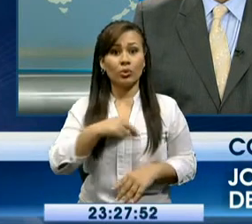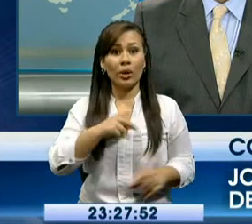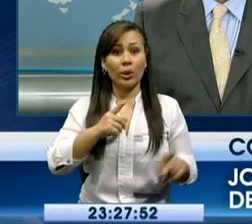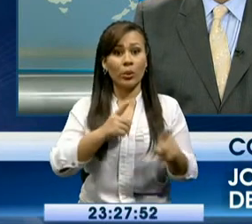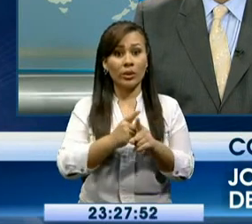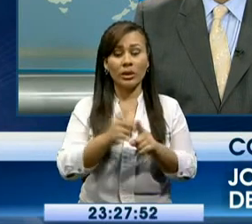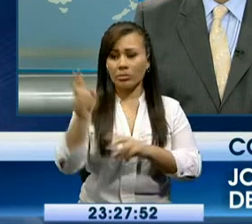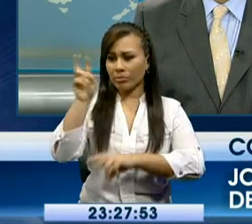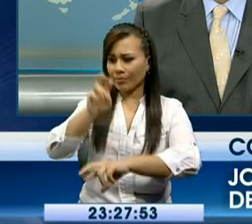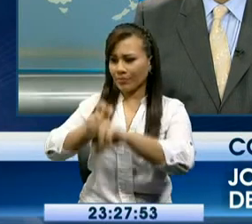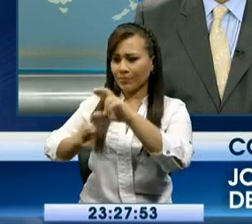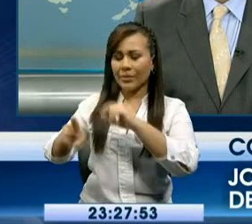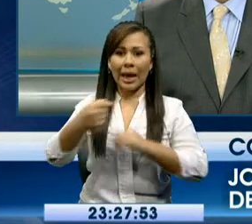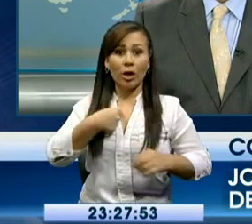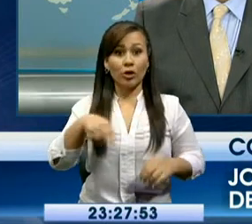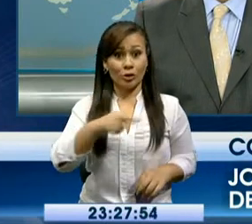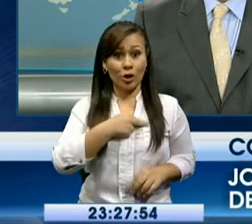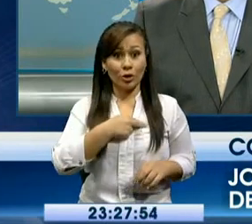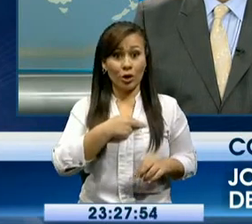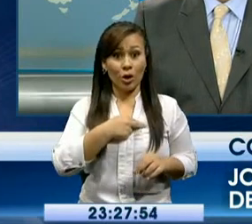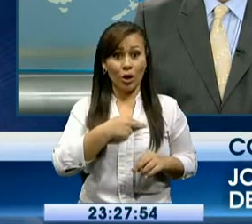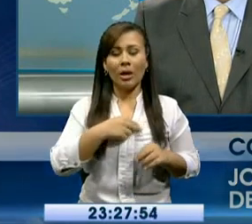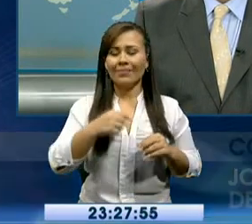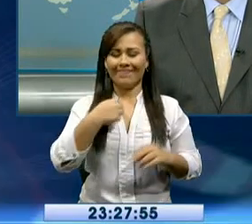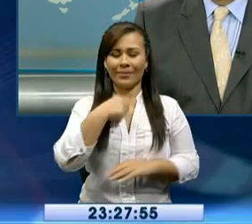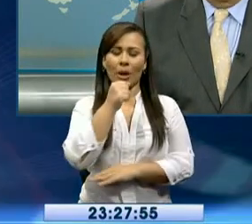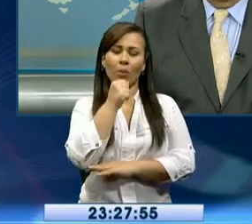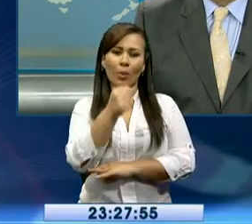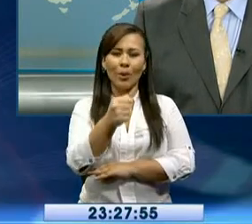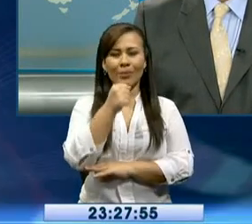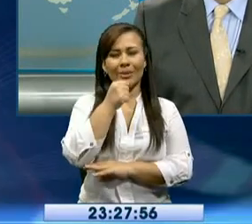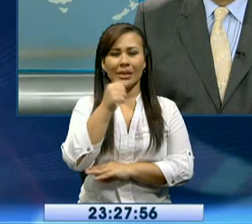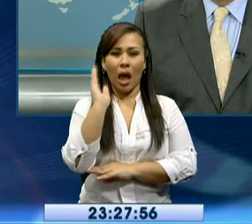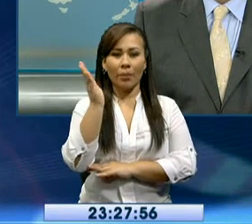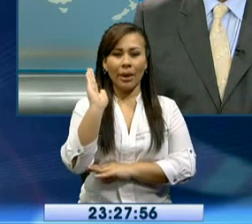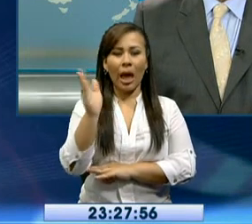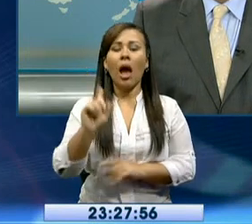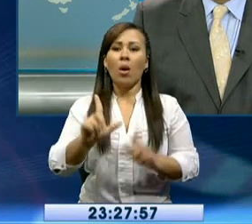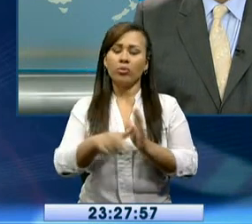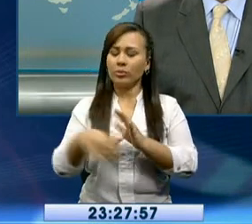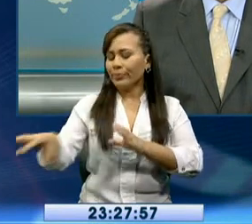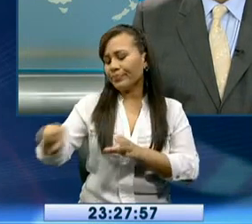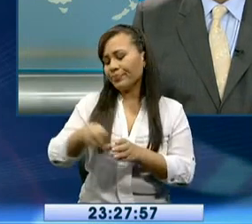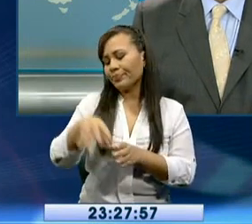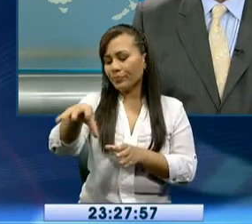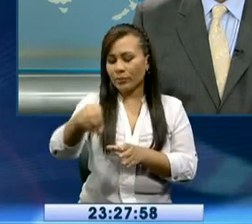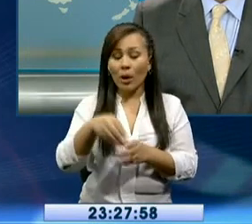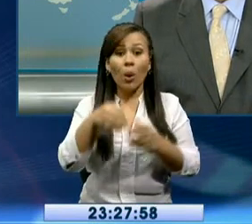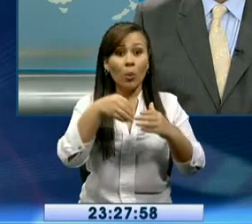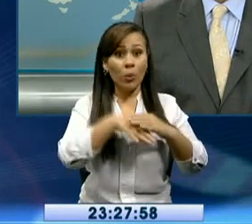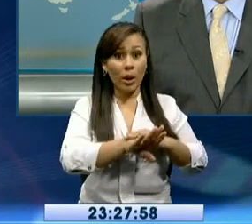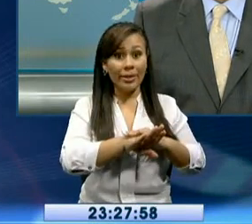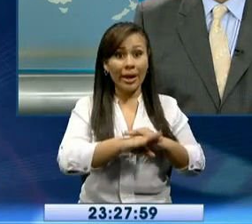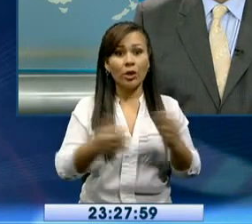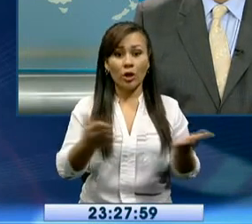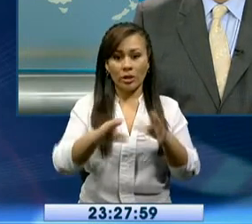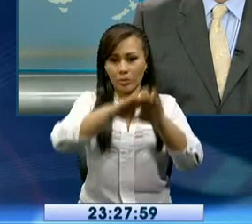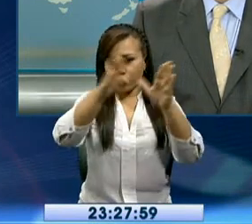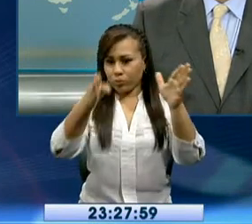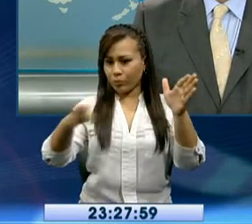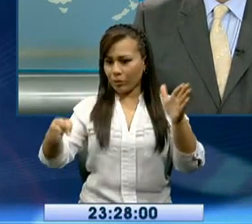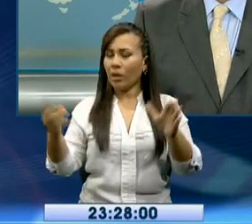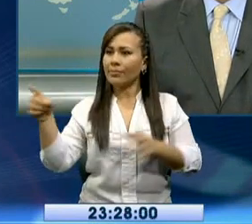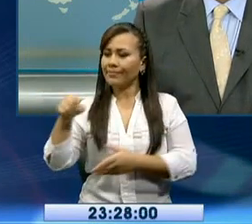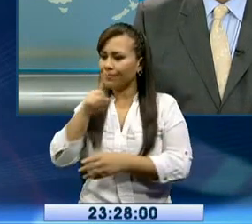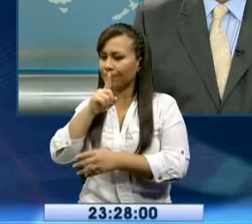haciendo el desmontaje de la unidad móvil donde se transporta el satélite, que es lo que nos